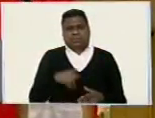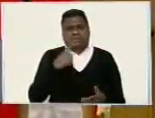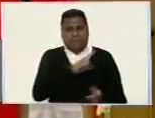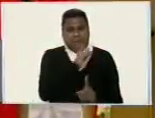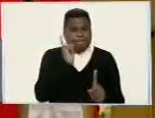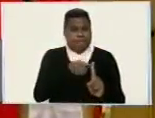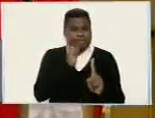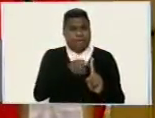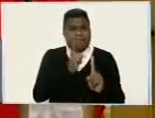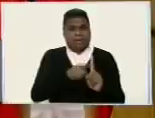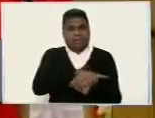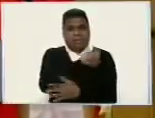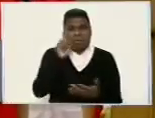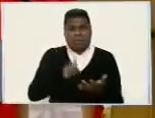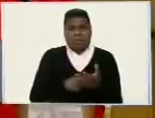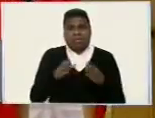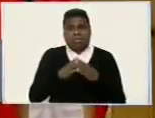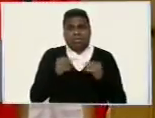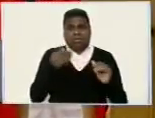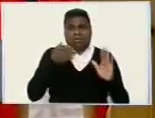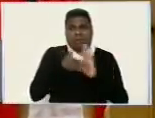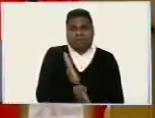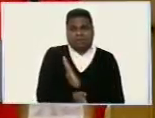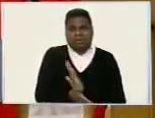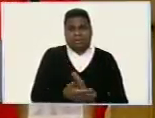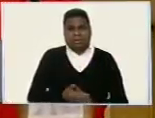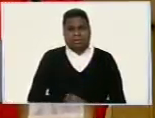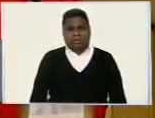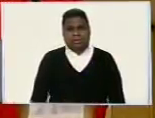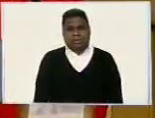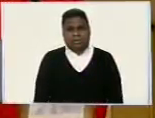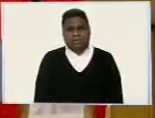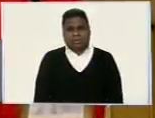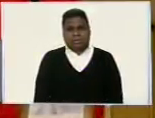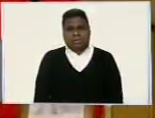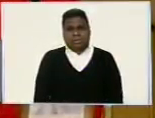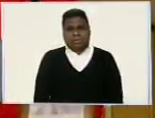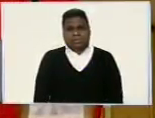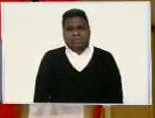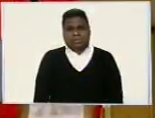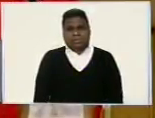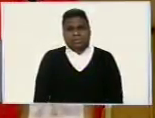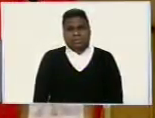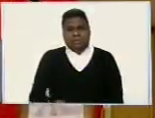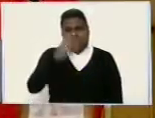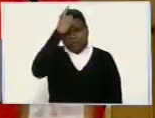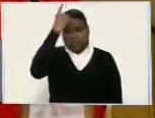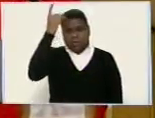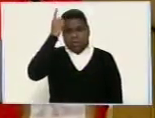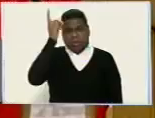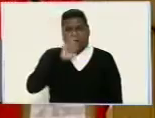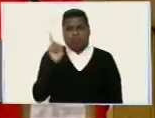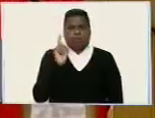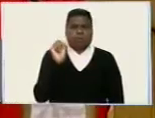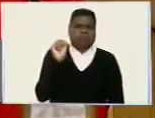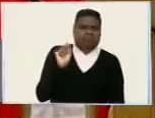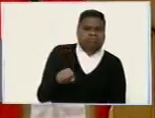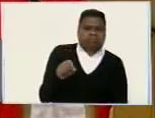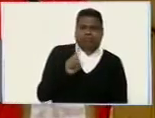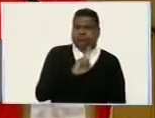acusado absolutamente de todo lo que se puede imaginar y más. Y Diosdado Cabello no se ha doblegado.